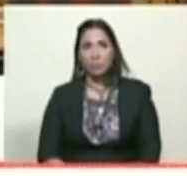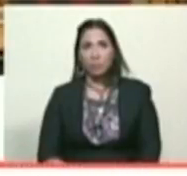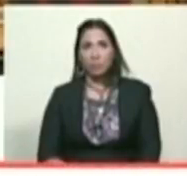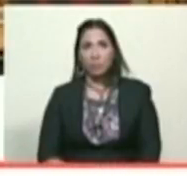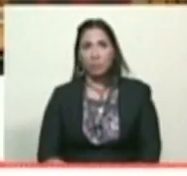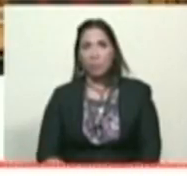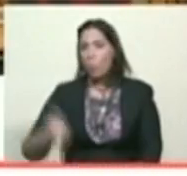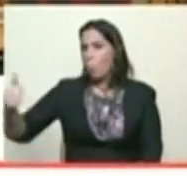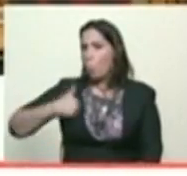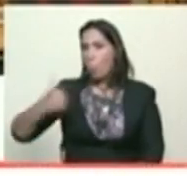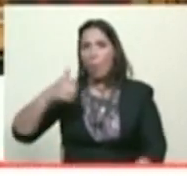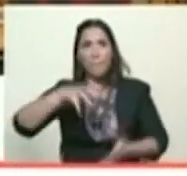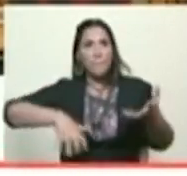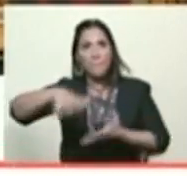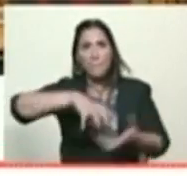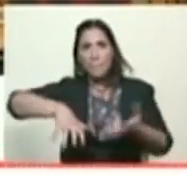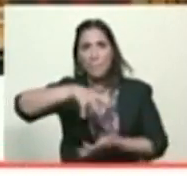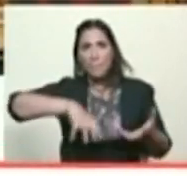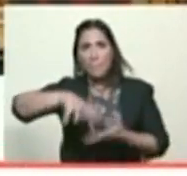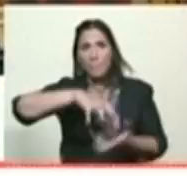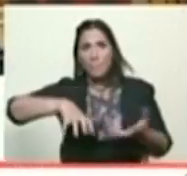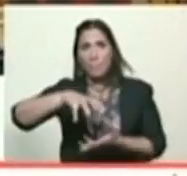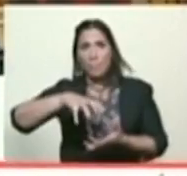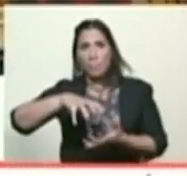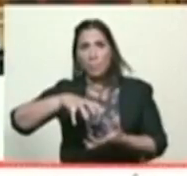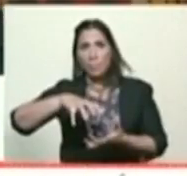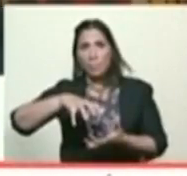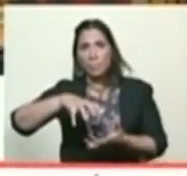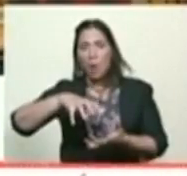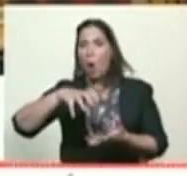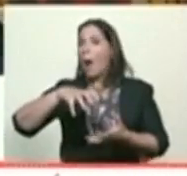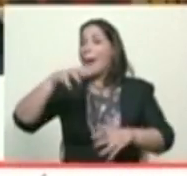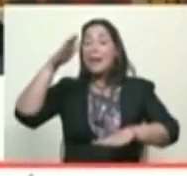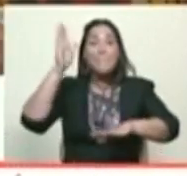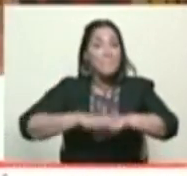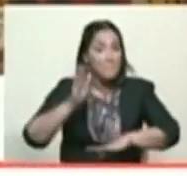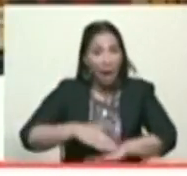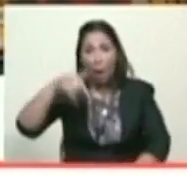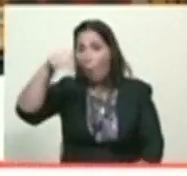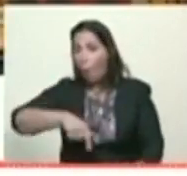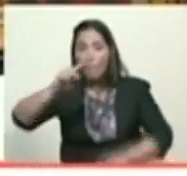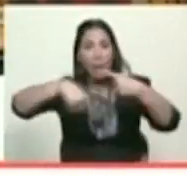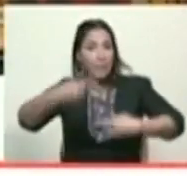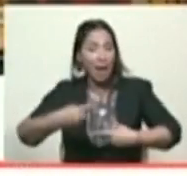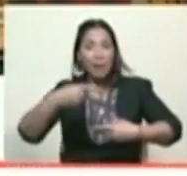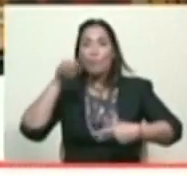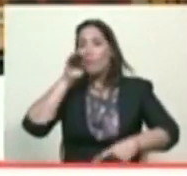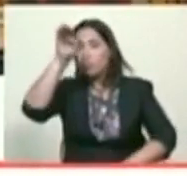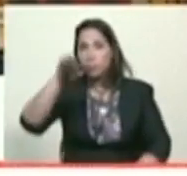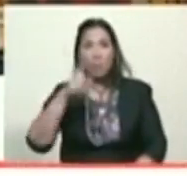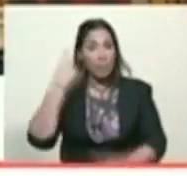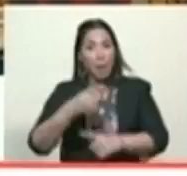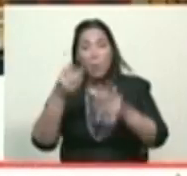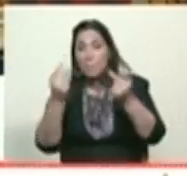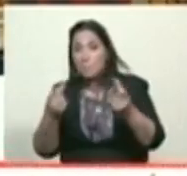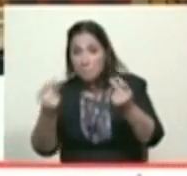cualquier acción que se pretenda hoy, mañana o cuando se pretenda. Y la